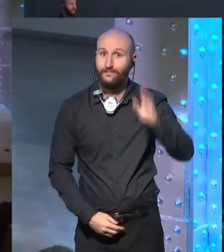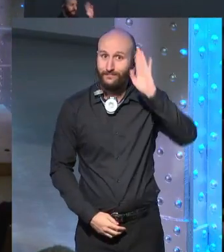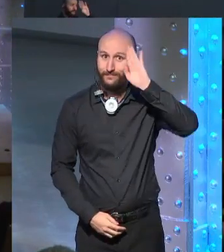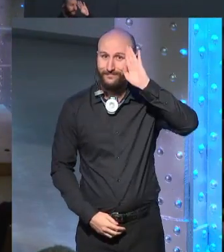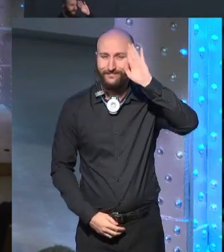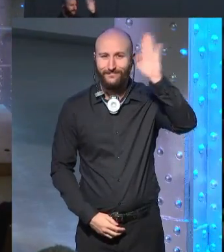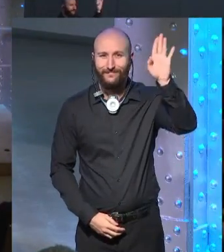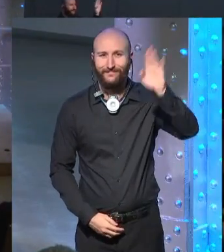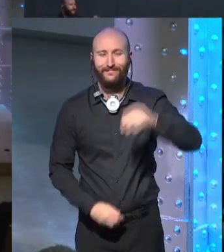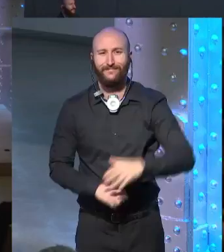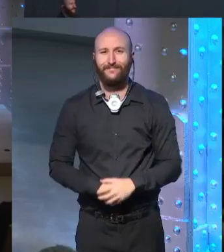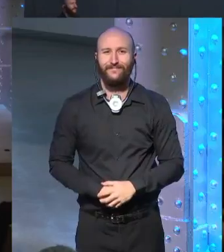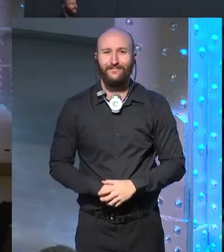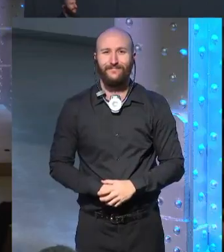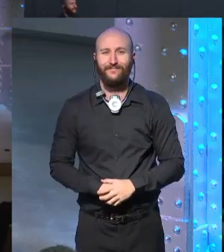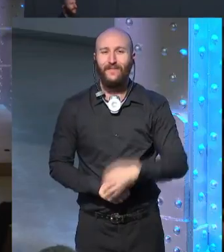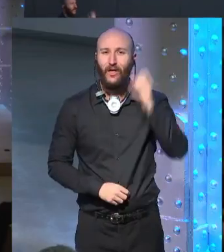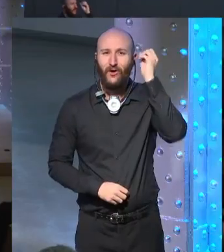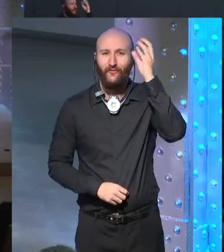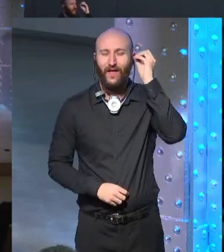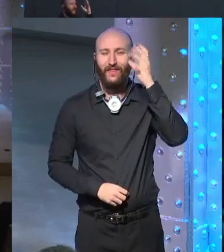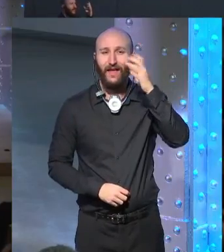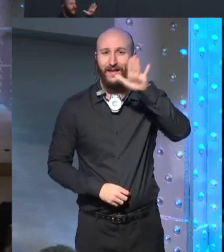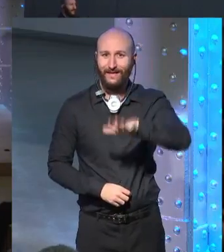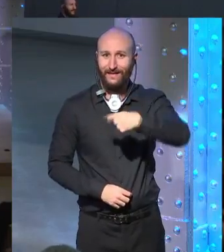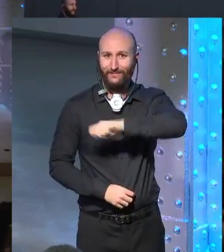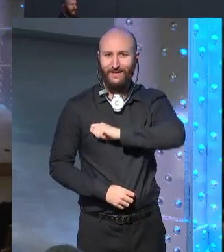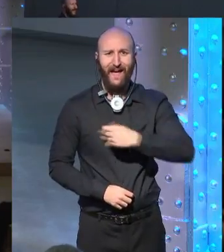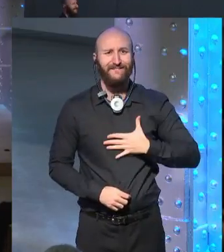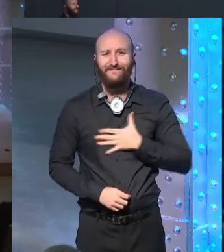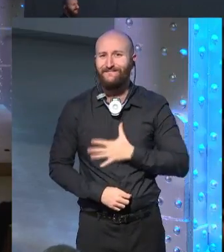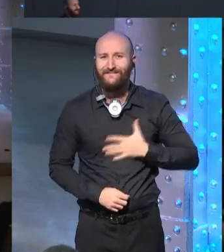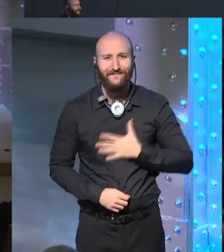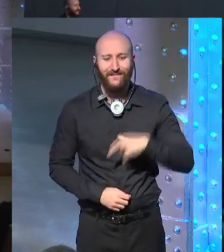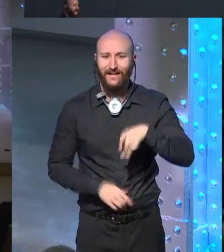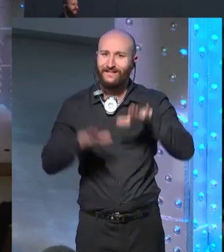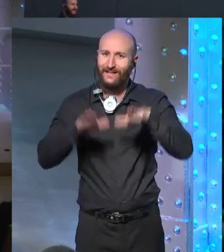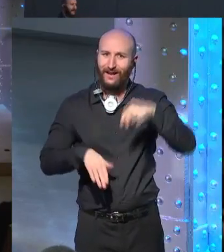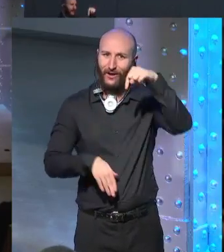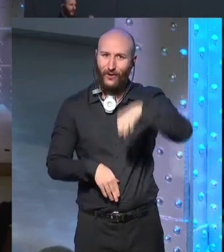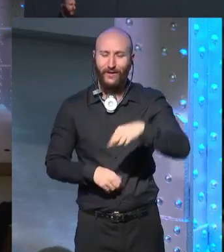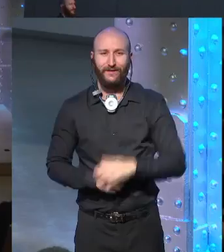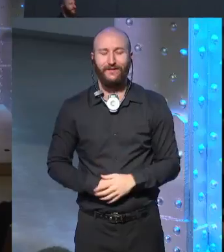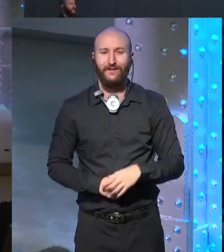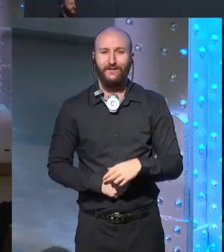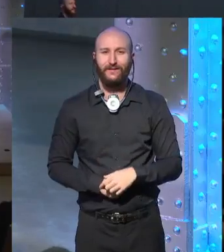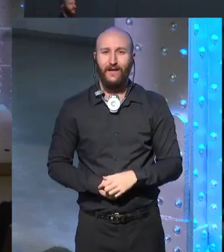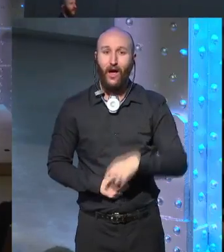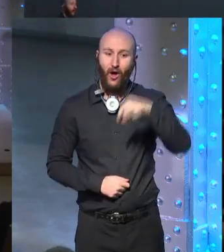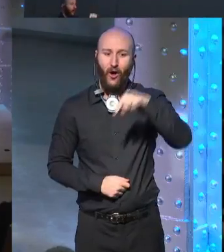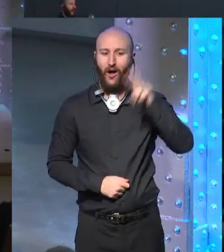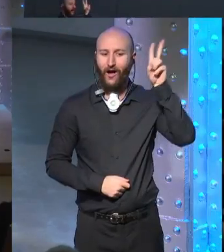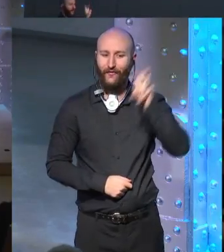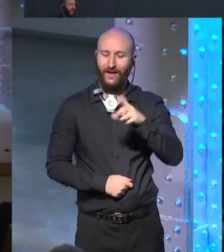Hola, Digital Summit España. Estoy encantada de estar con vosotros hoy. Yo estoy aquí hoy